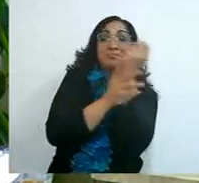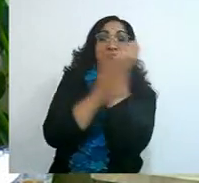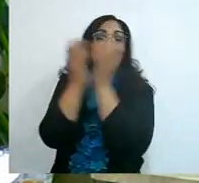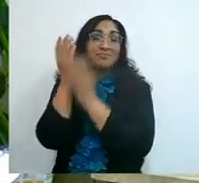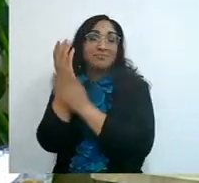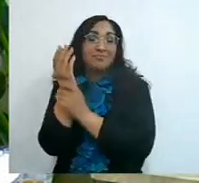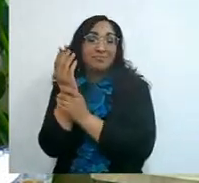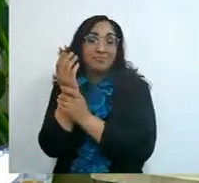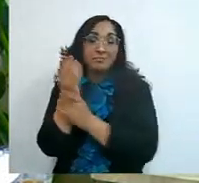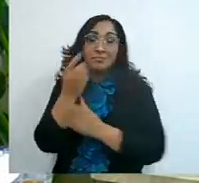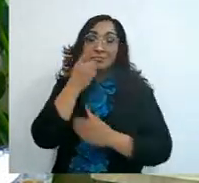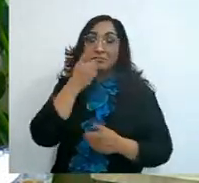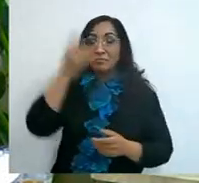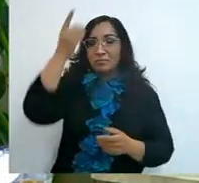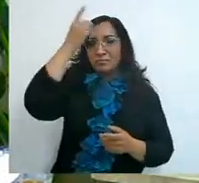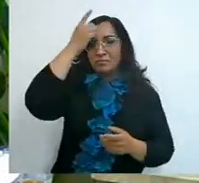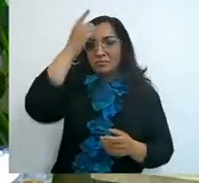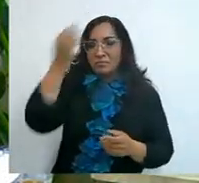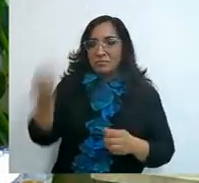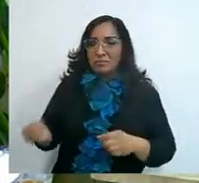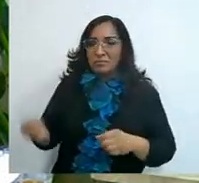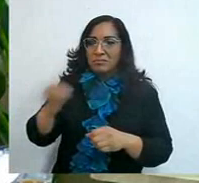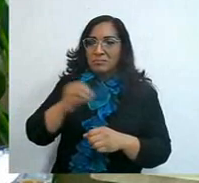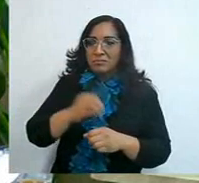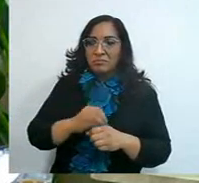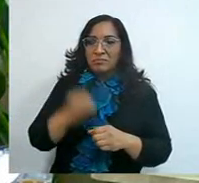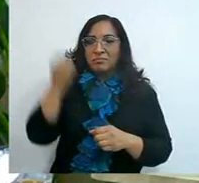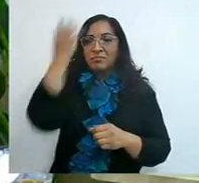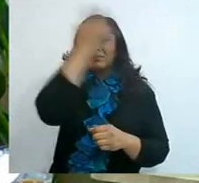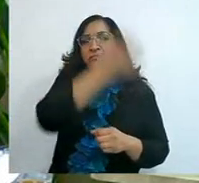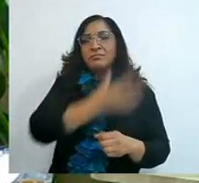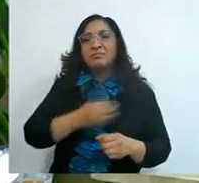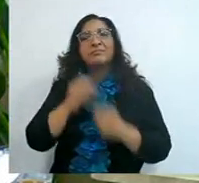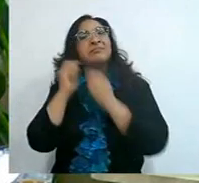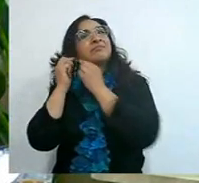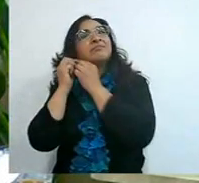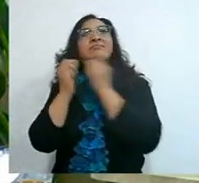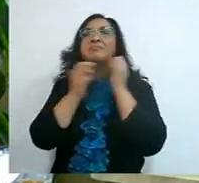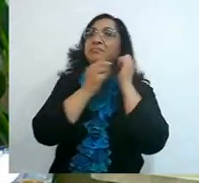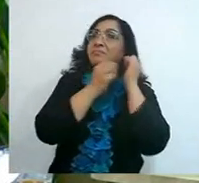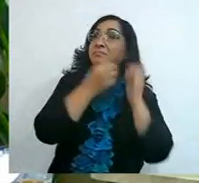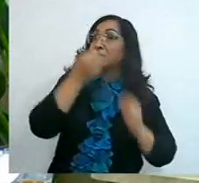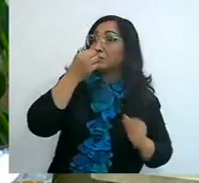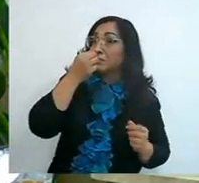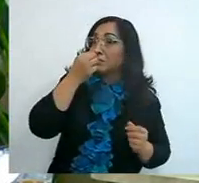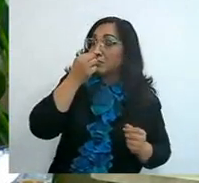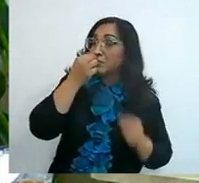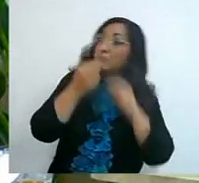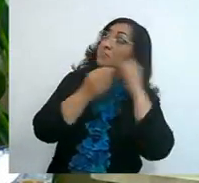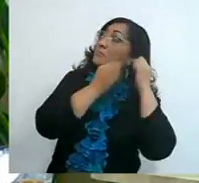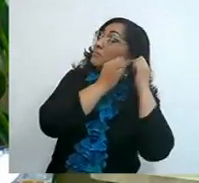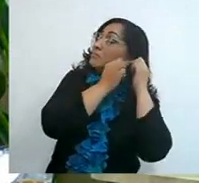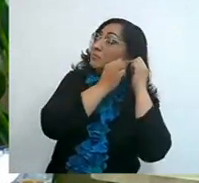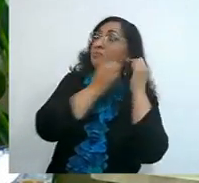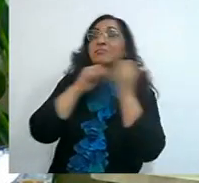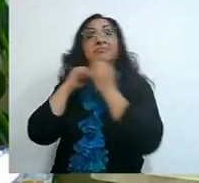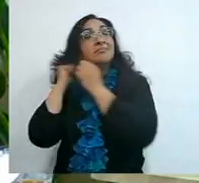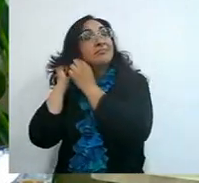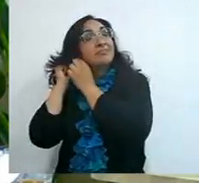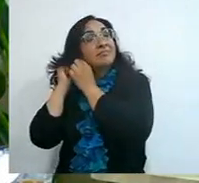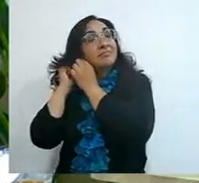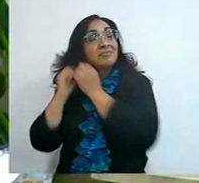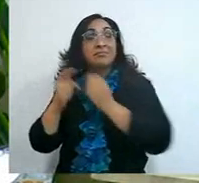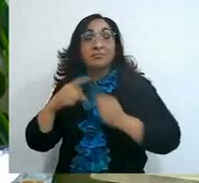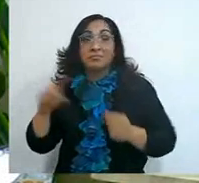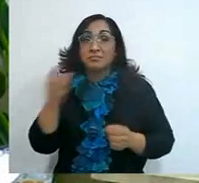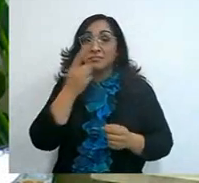te atavié con hermosas joyas. Hasta en la nariz, mire, yo no me he puesto en la nariz nada. Pero